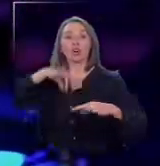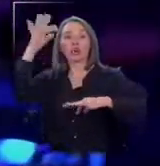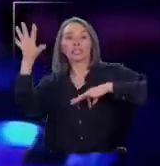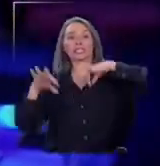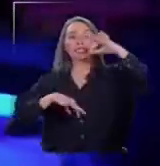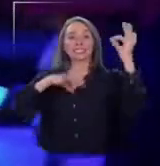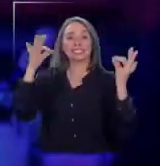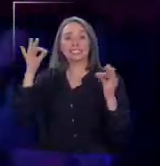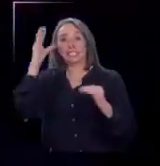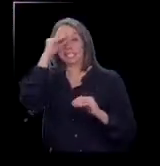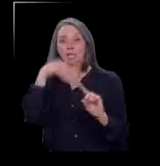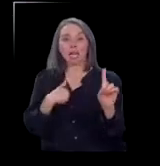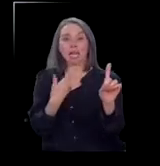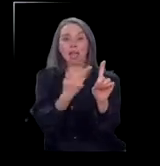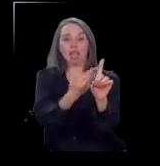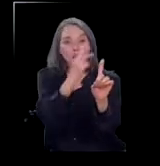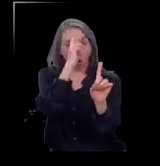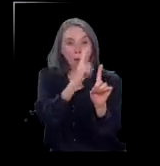lo